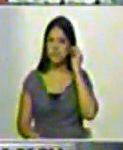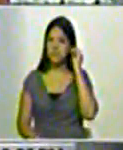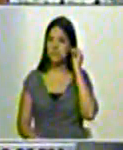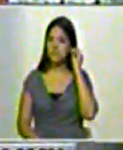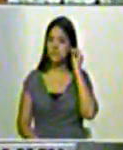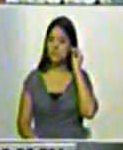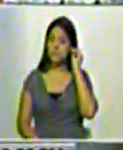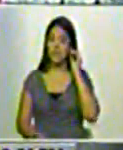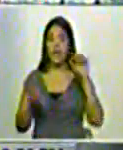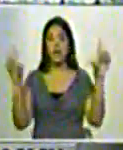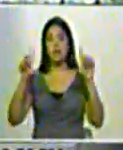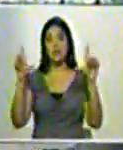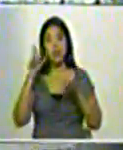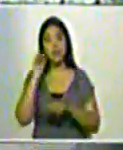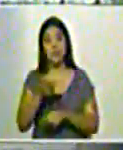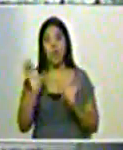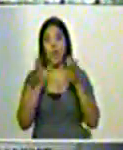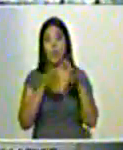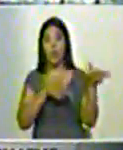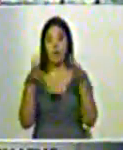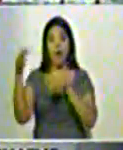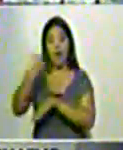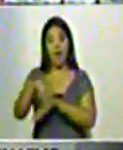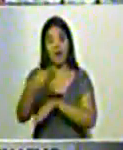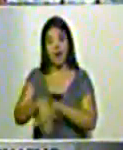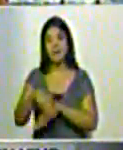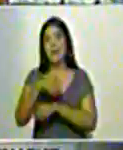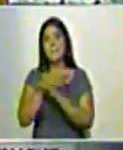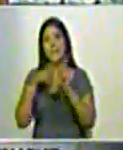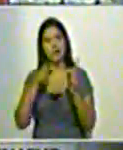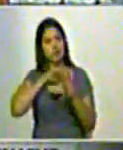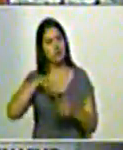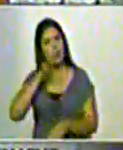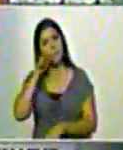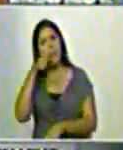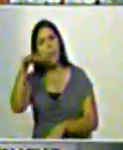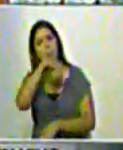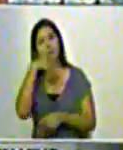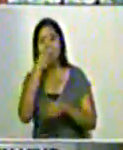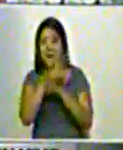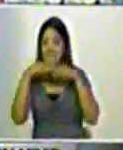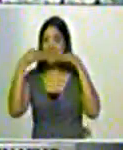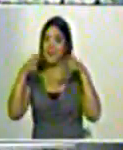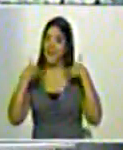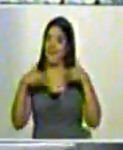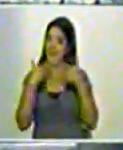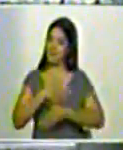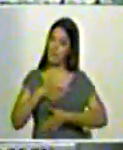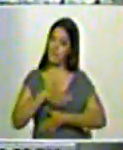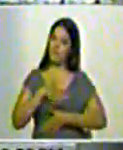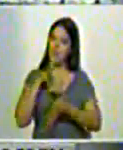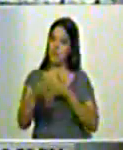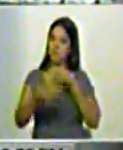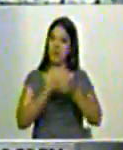y los medios de comunicación deben tener las bandas armadas en la calle. Lo que había era pueblo alegre, votando, pueblo disfrutando lo que estaba